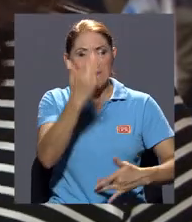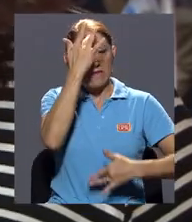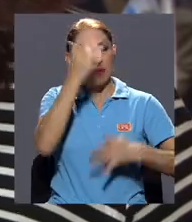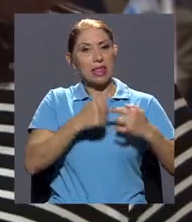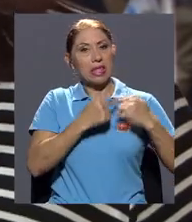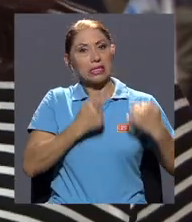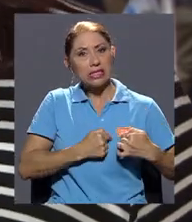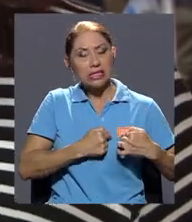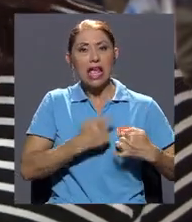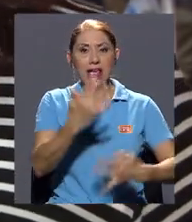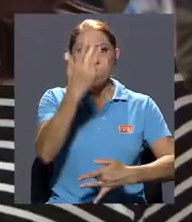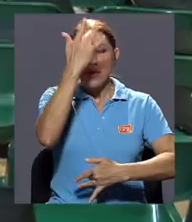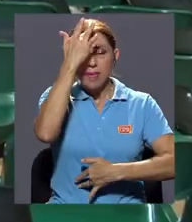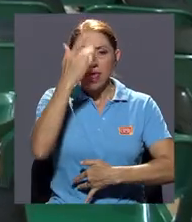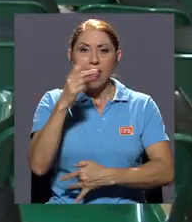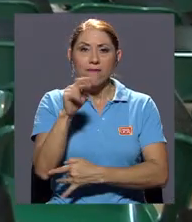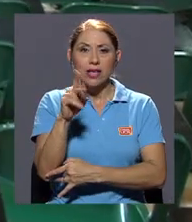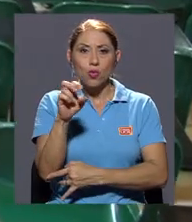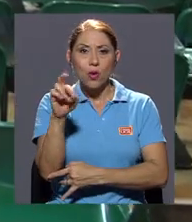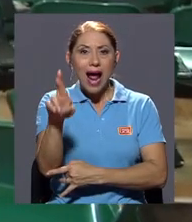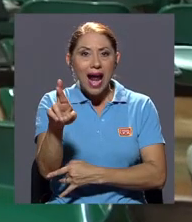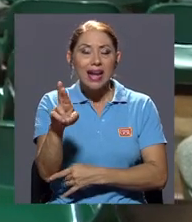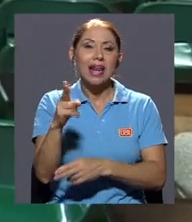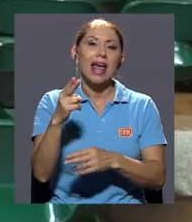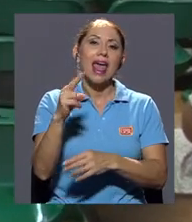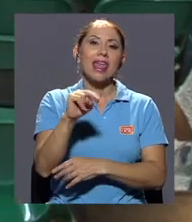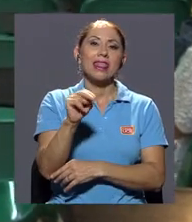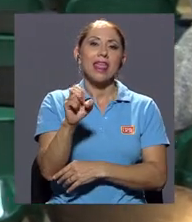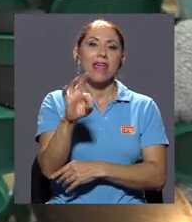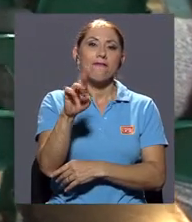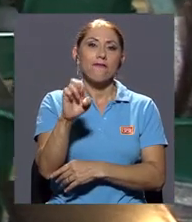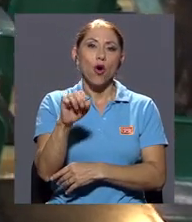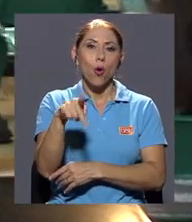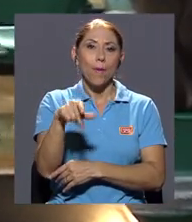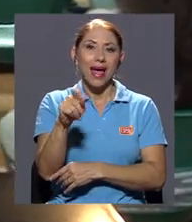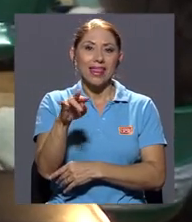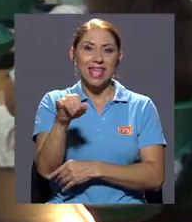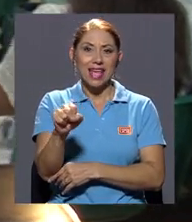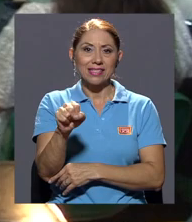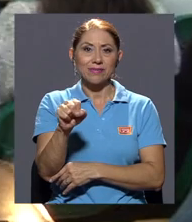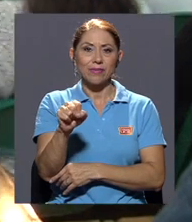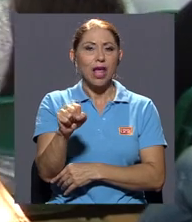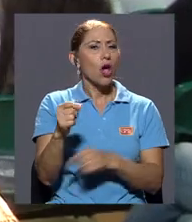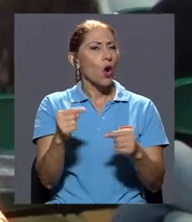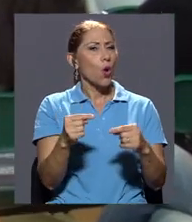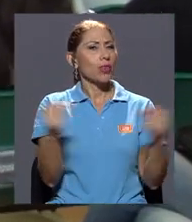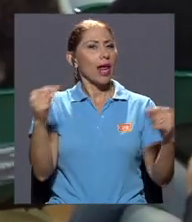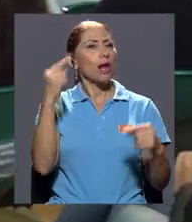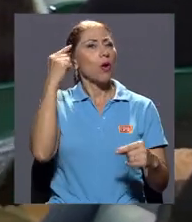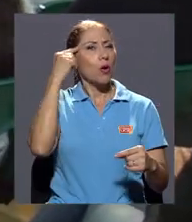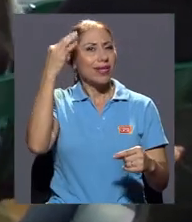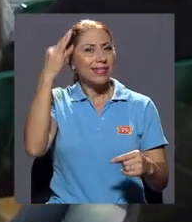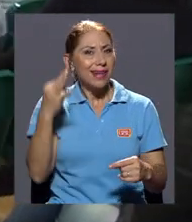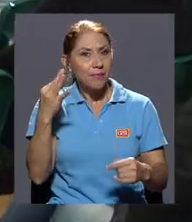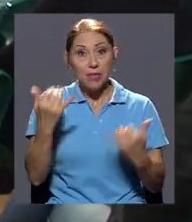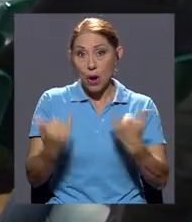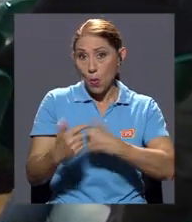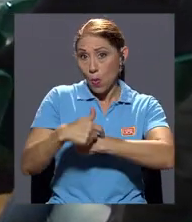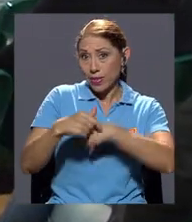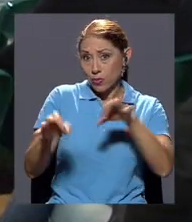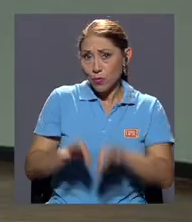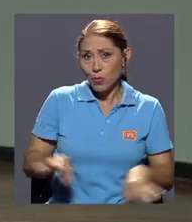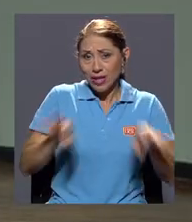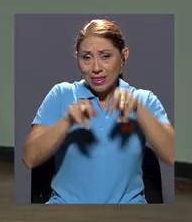enfermedades vasculares, nefropatías. Contrariamente a lo que se piensa, es sumamente importante que las personas con